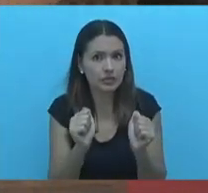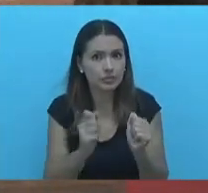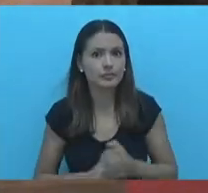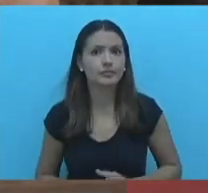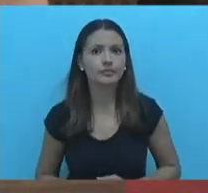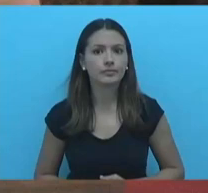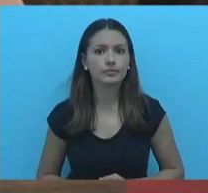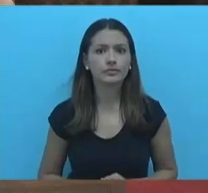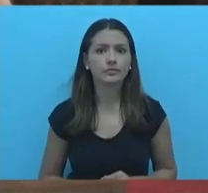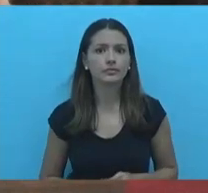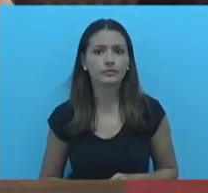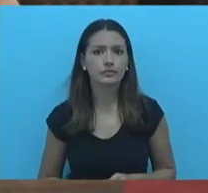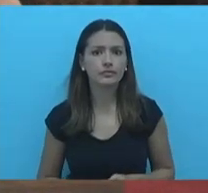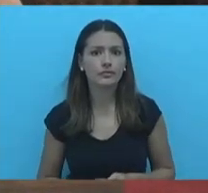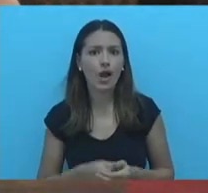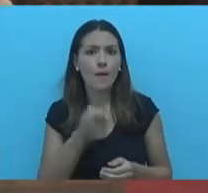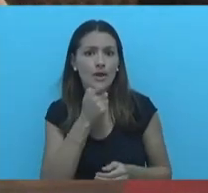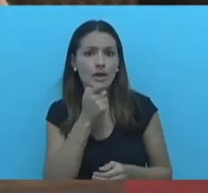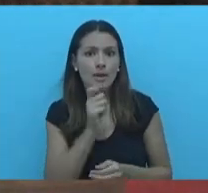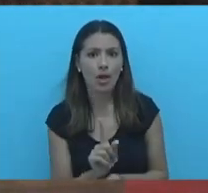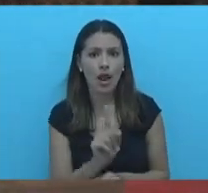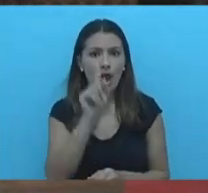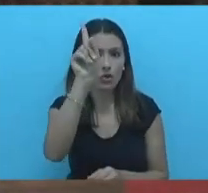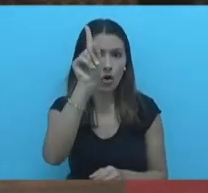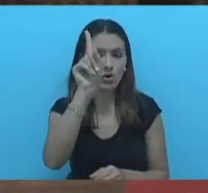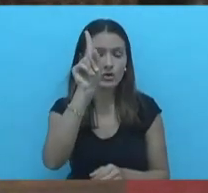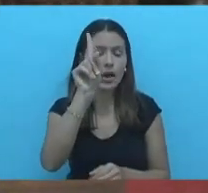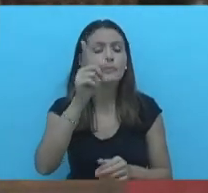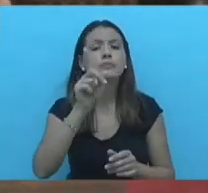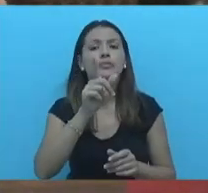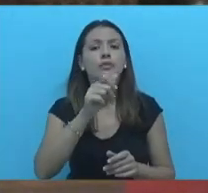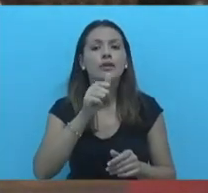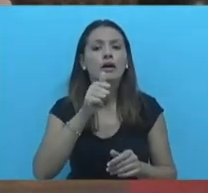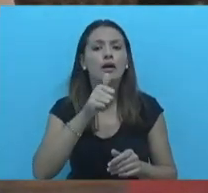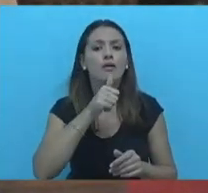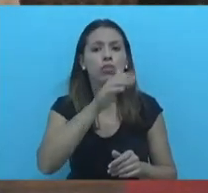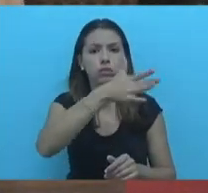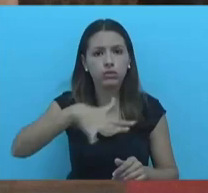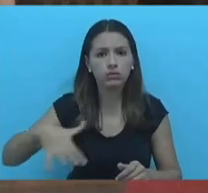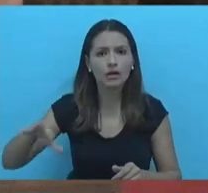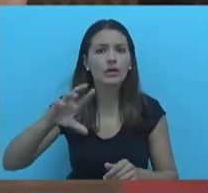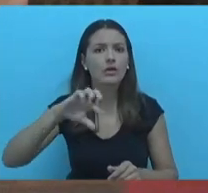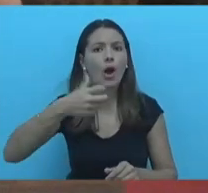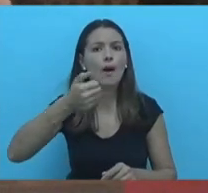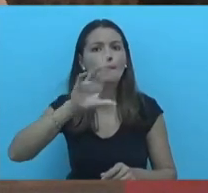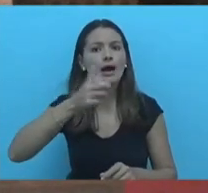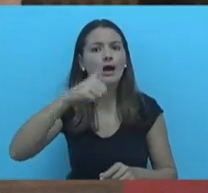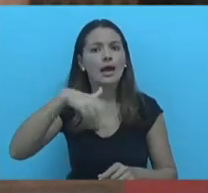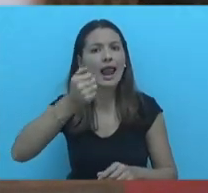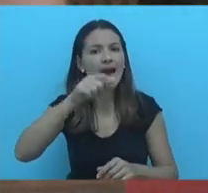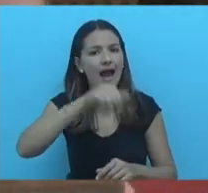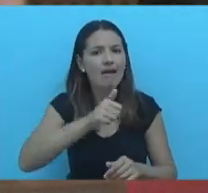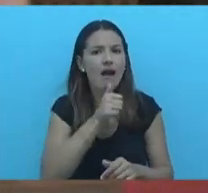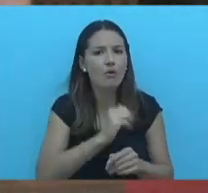que tenemos inundación en el Valle, inundación del Paraná, donde han retirado todos los animales y una extremada